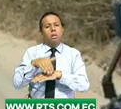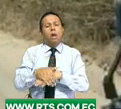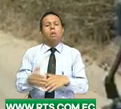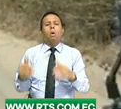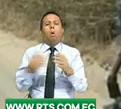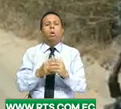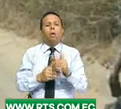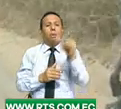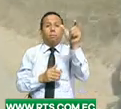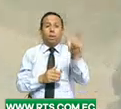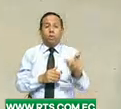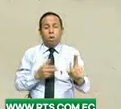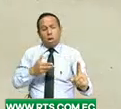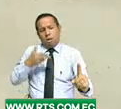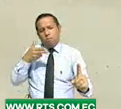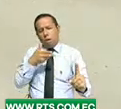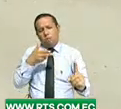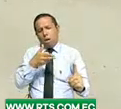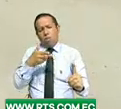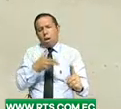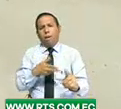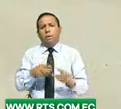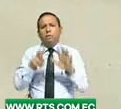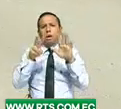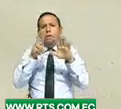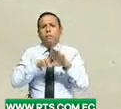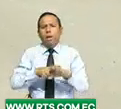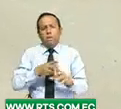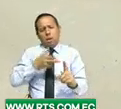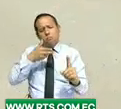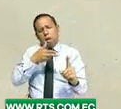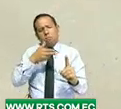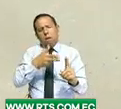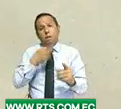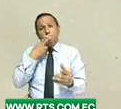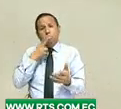crimen. La víctima recibió 7 tiros y le fue dejado un panfleto